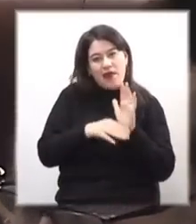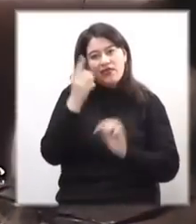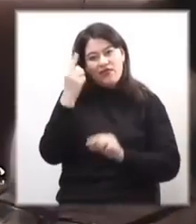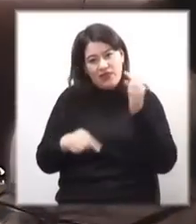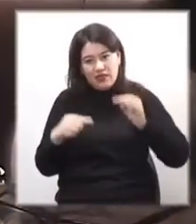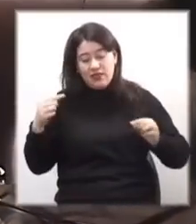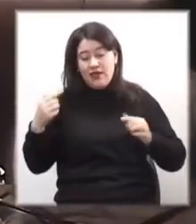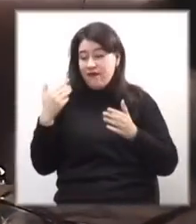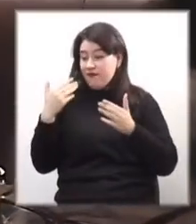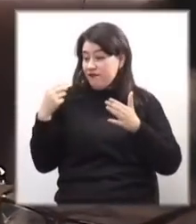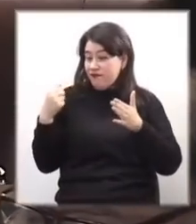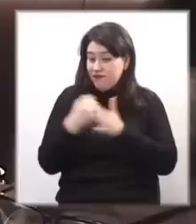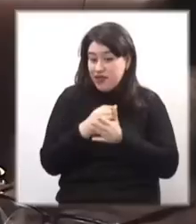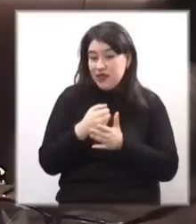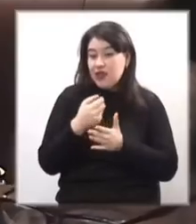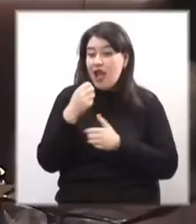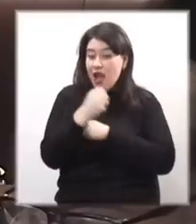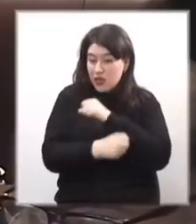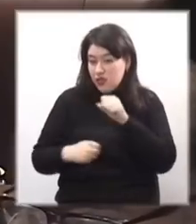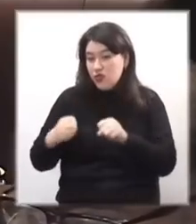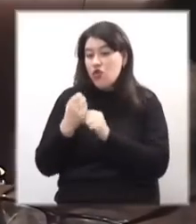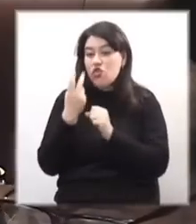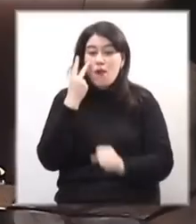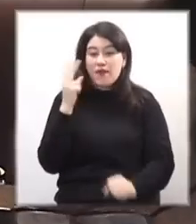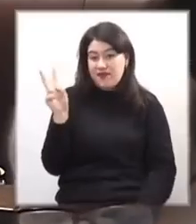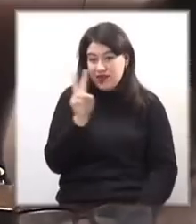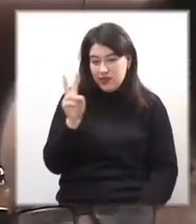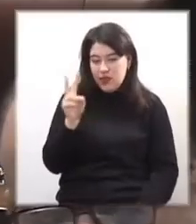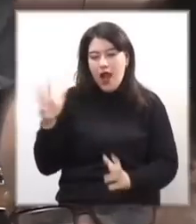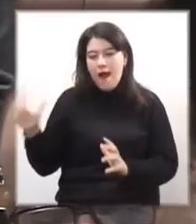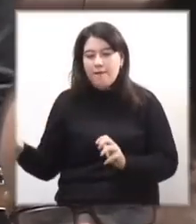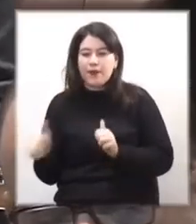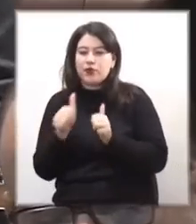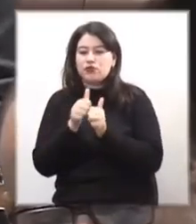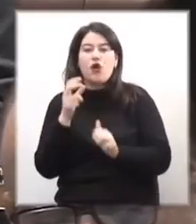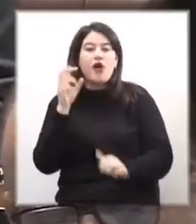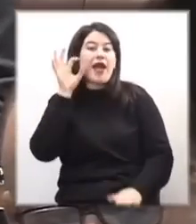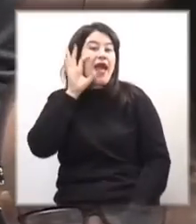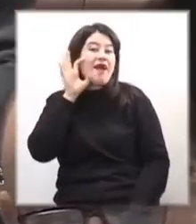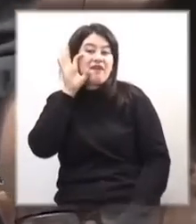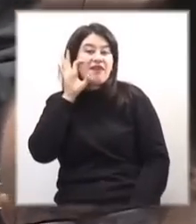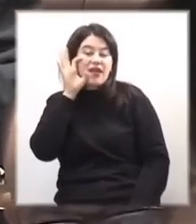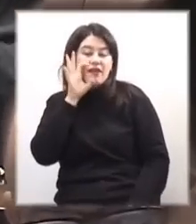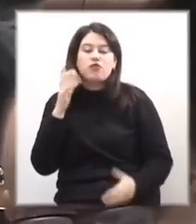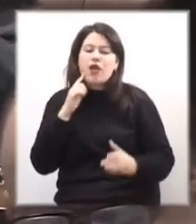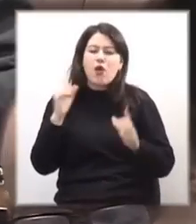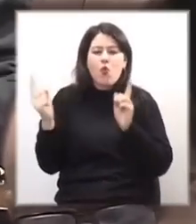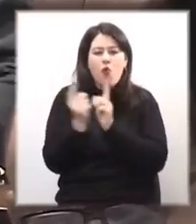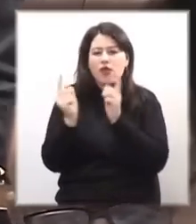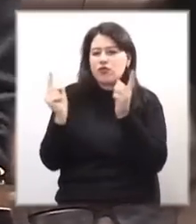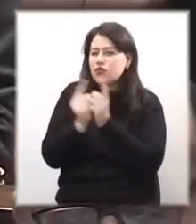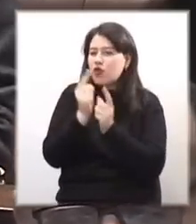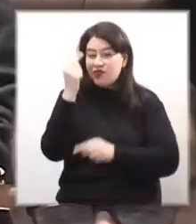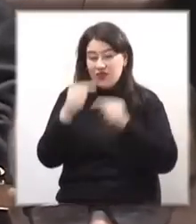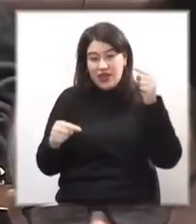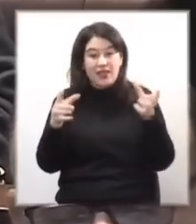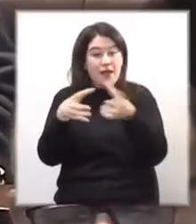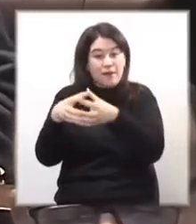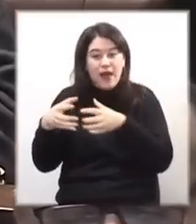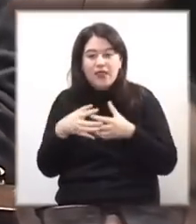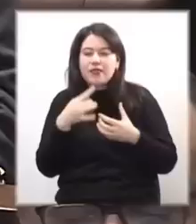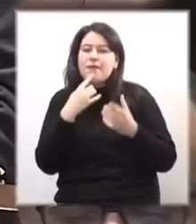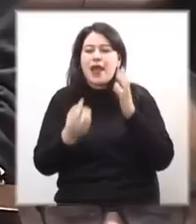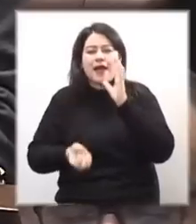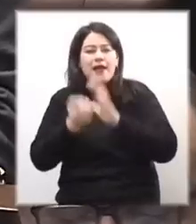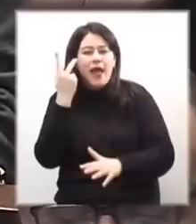año 2022, con el respaldo del ministro Heber, se impulsó un encuentro interpartidario para generar políticas de